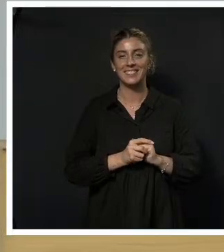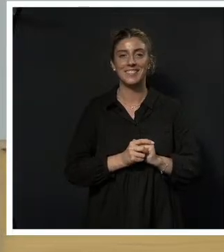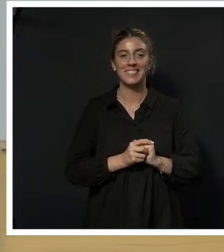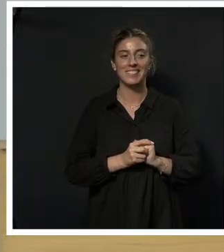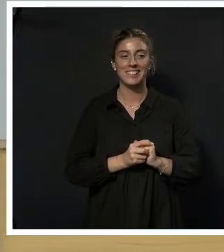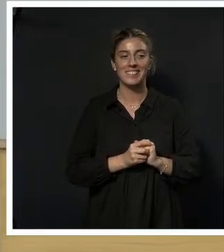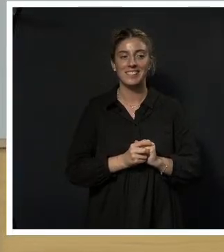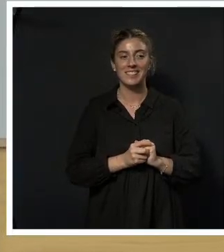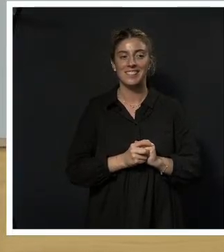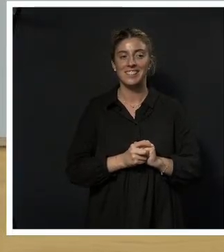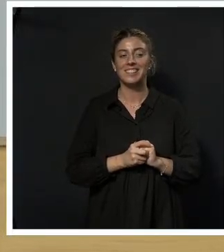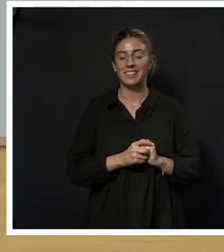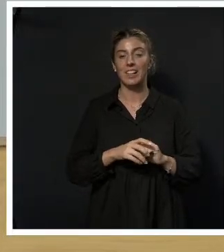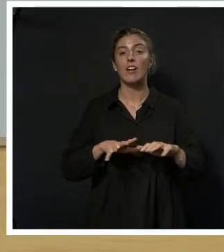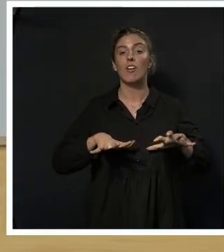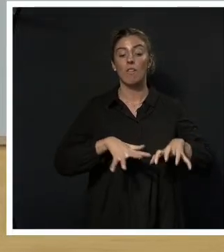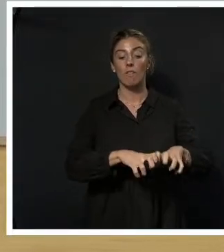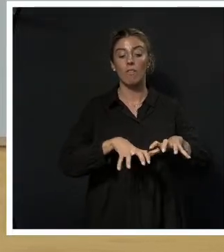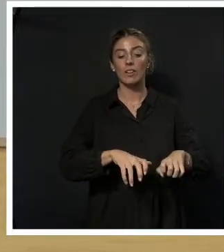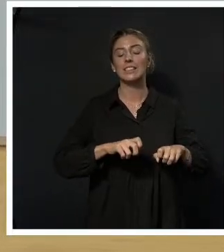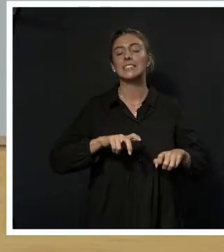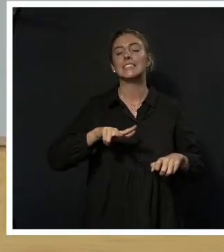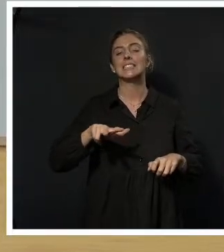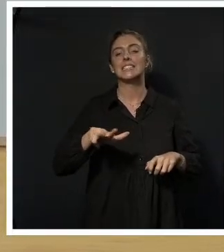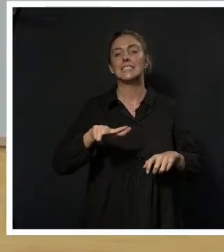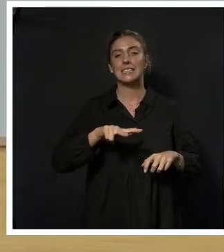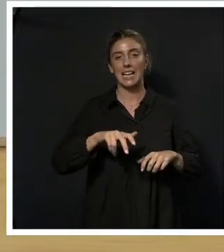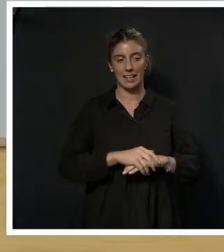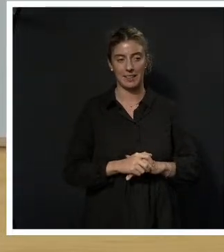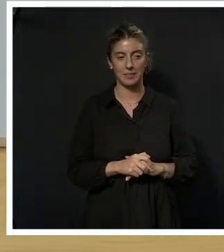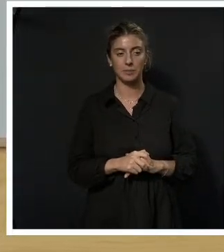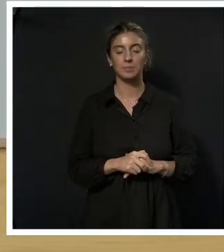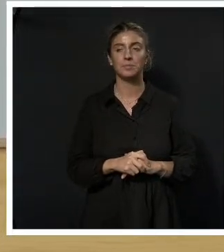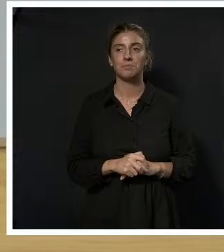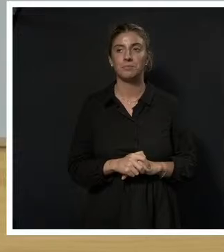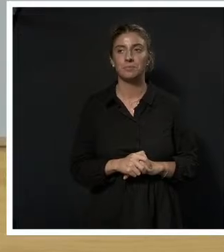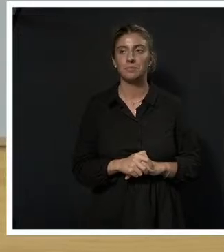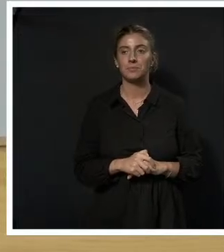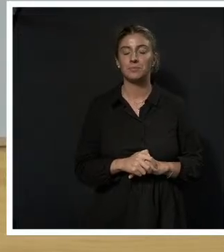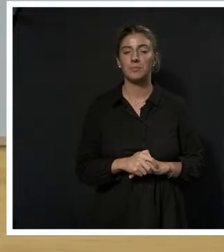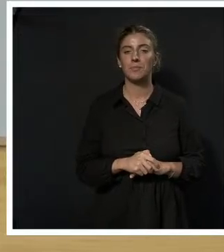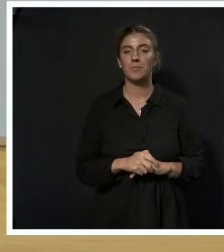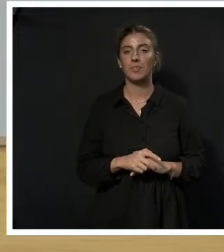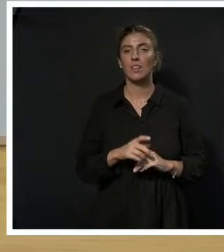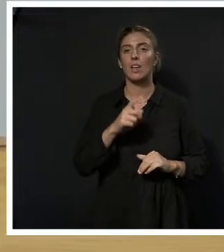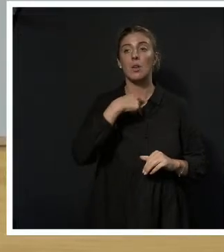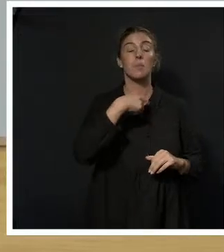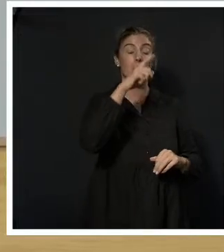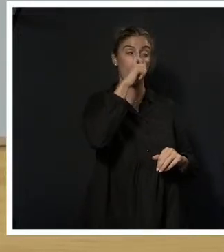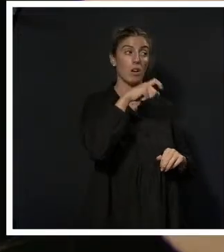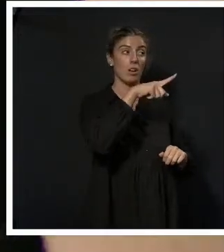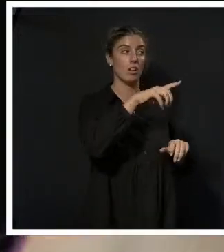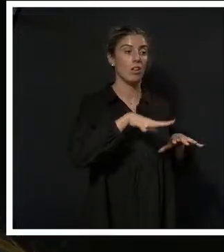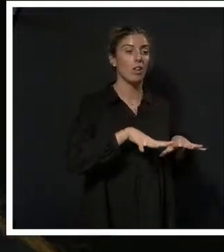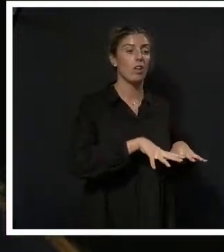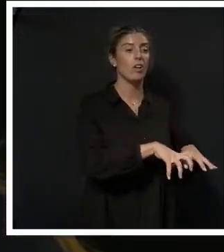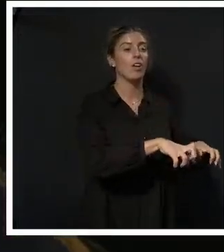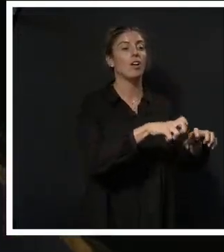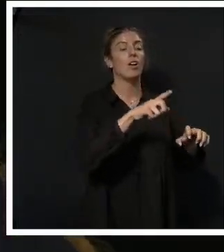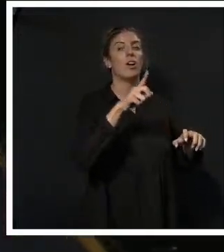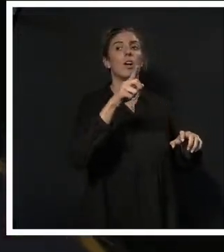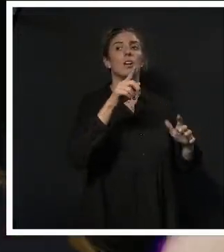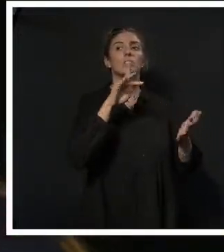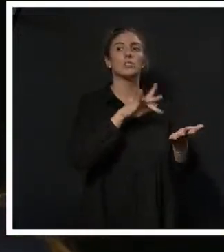Contame un poquillo porque tenía otro recuerdo de verte pasear Por Santiago no matador